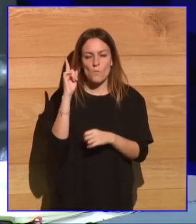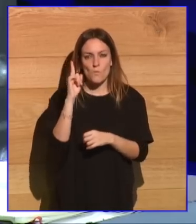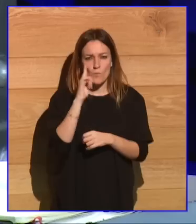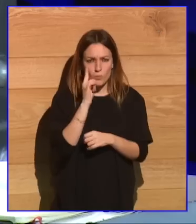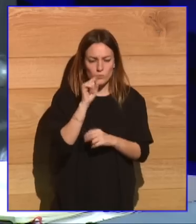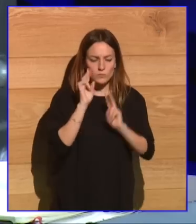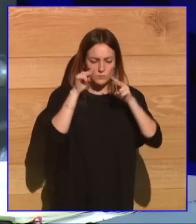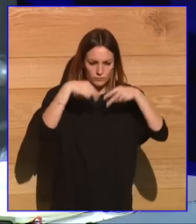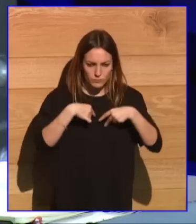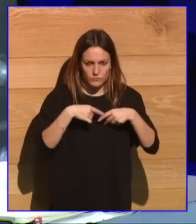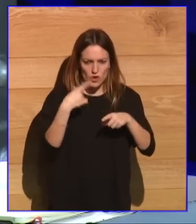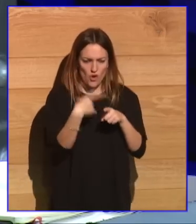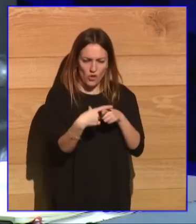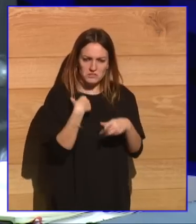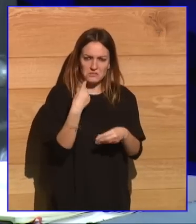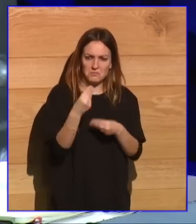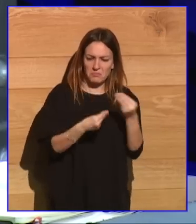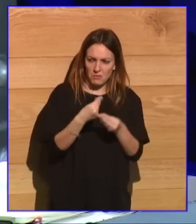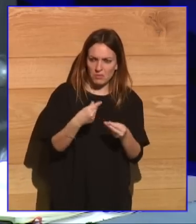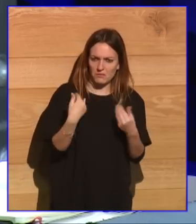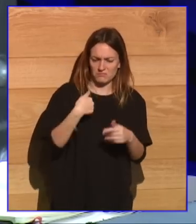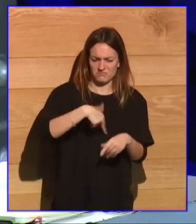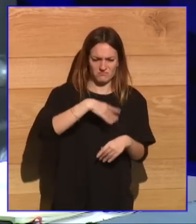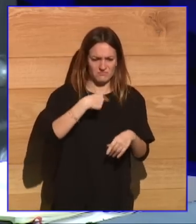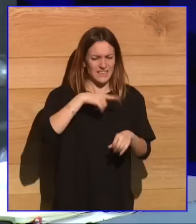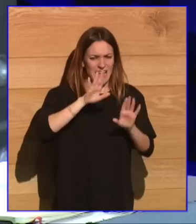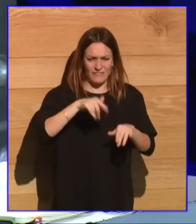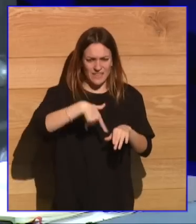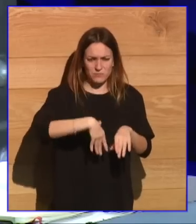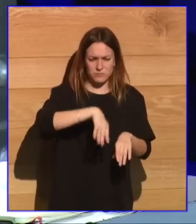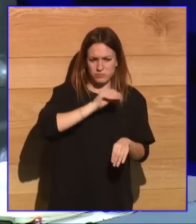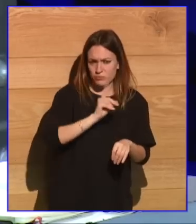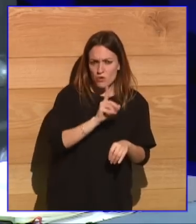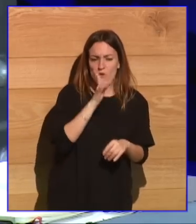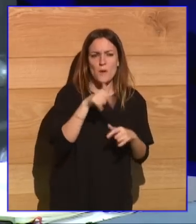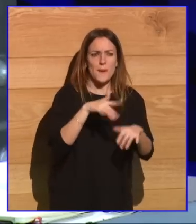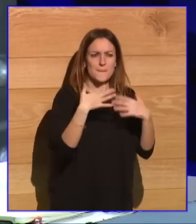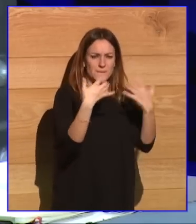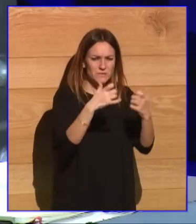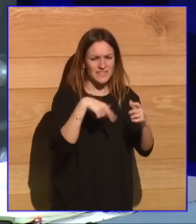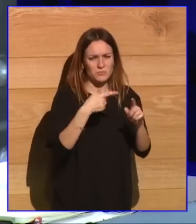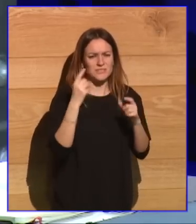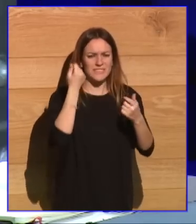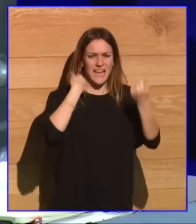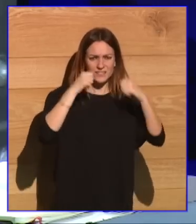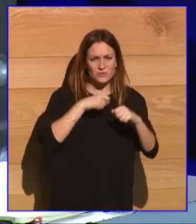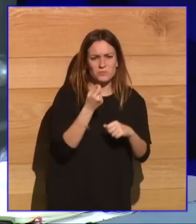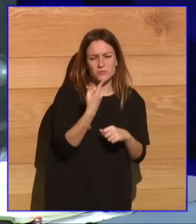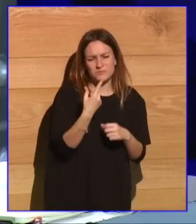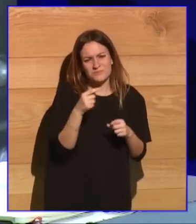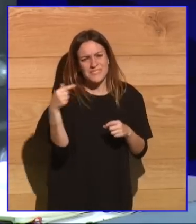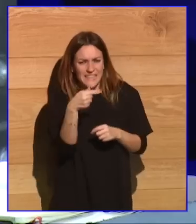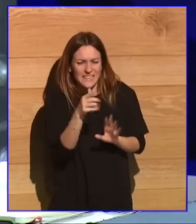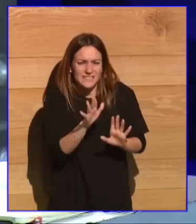que no entiende del todo, comportándose de una forma muy desagradable con el público, escupiéndoles, y al